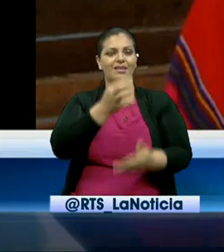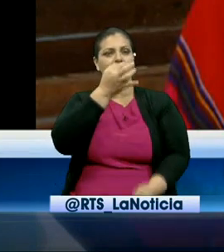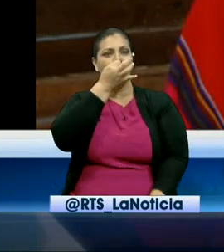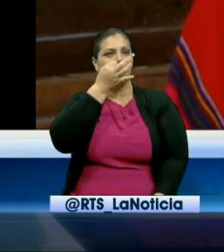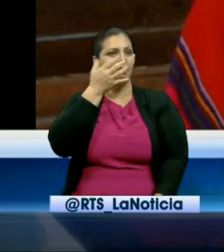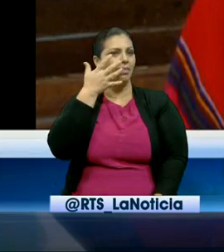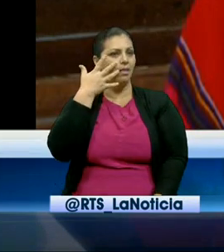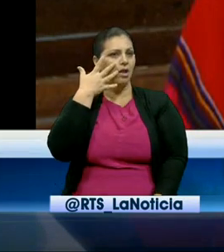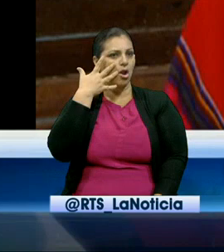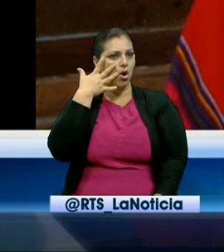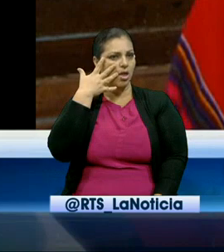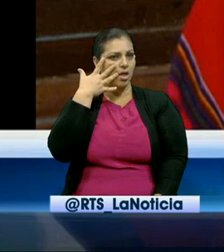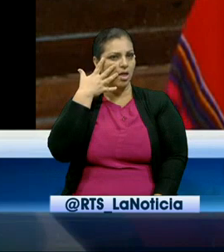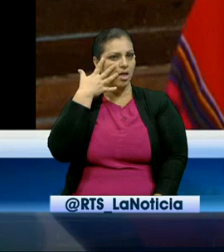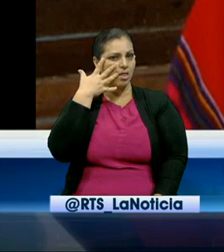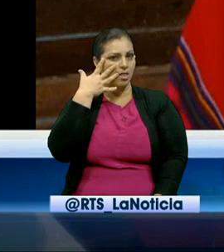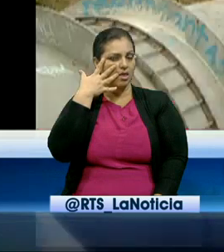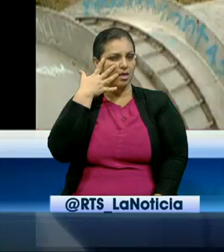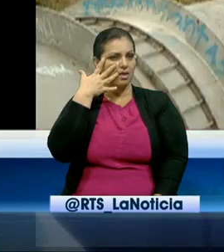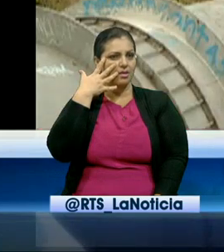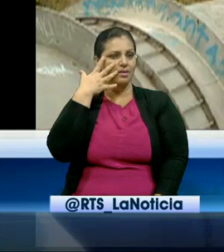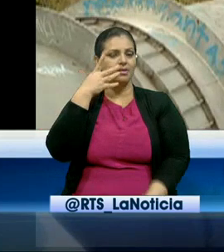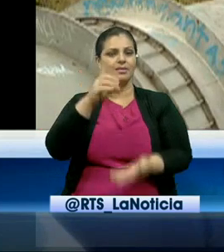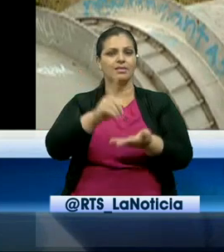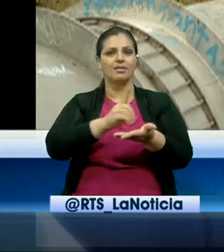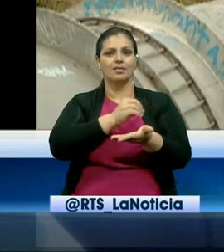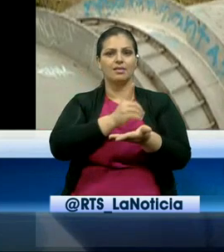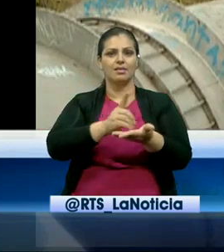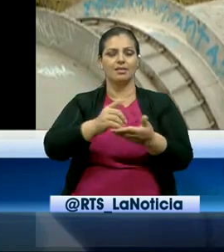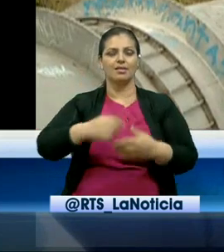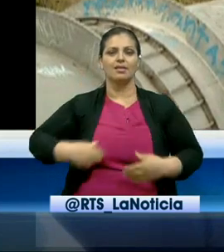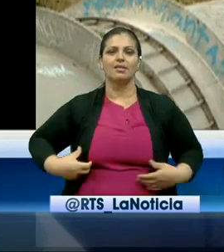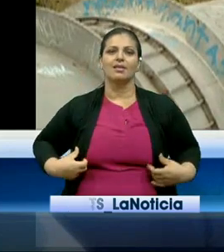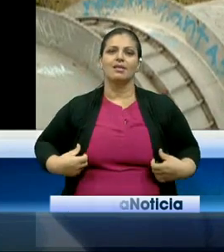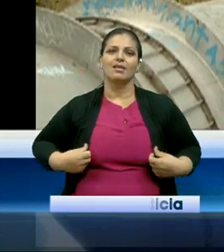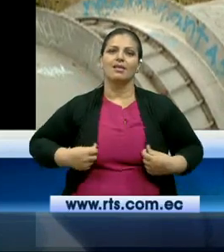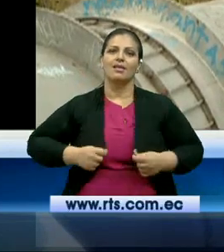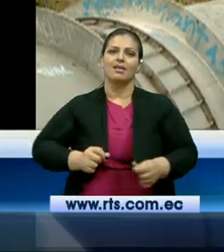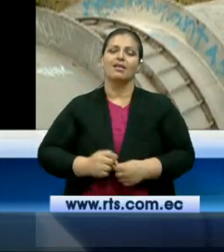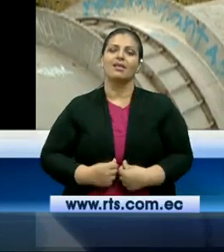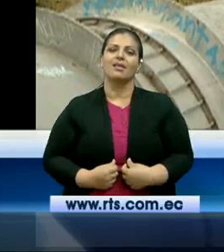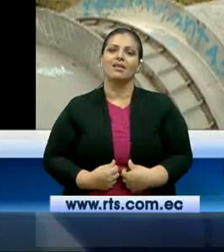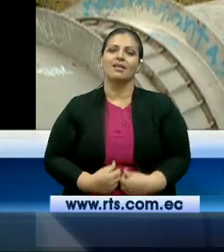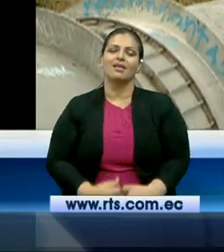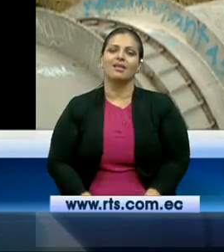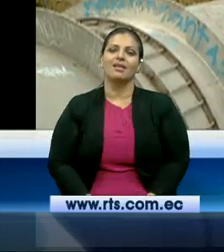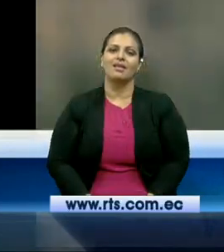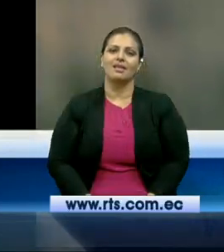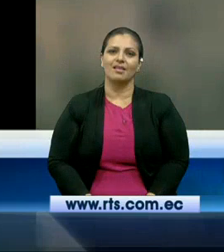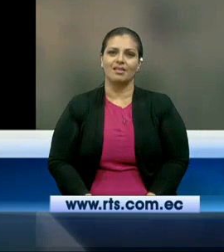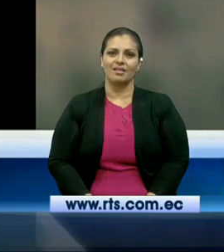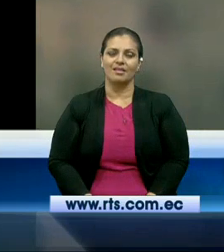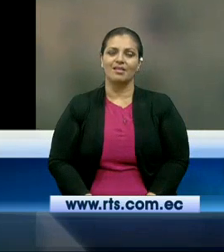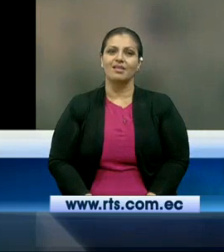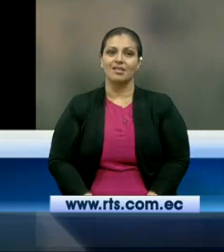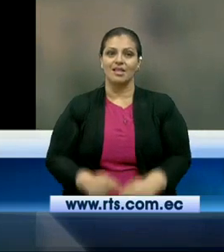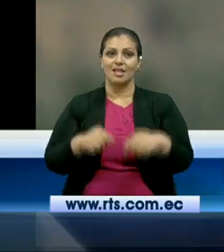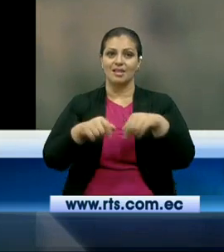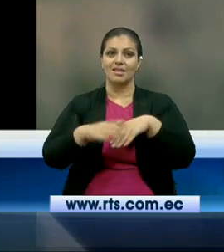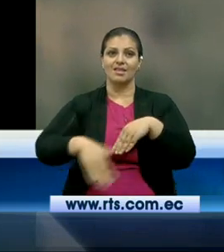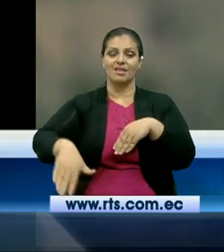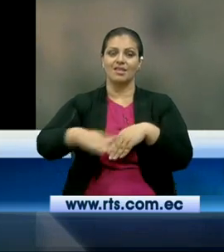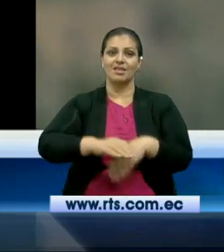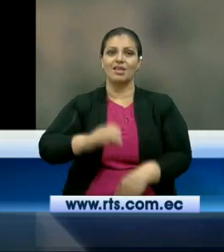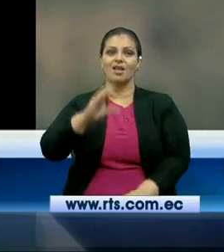de los yumbos del Oriente. Soy representante del rap en Cumbayá. Mi